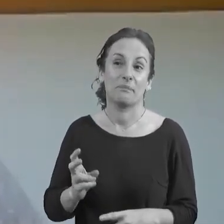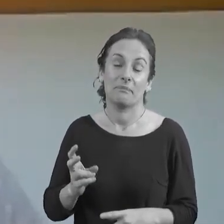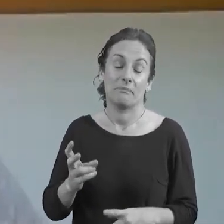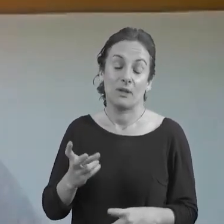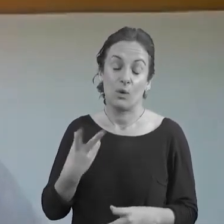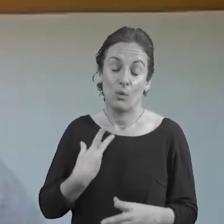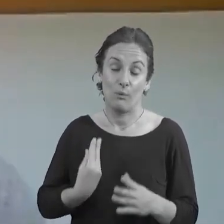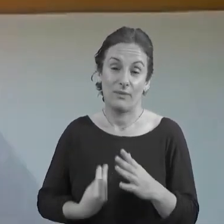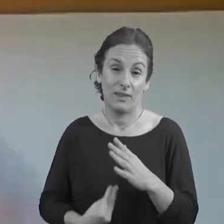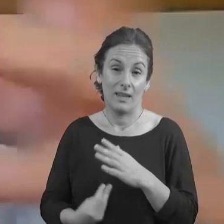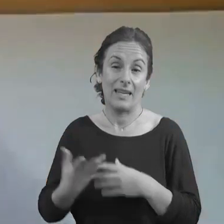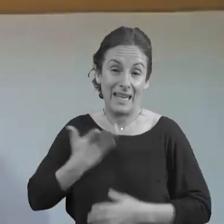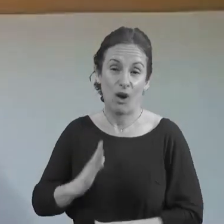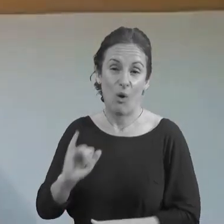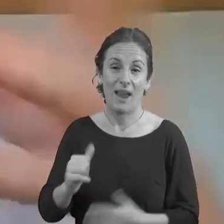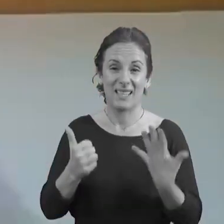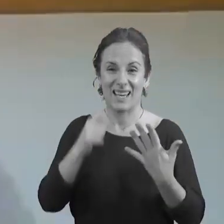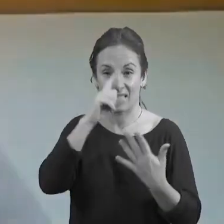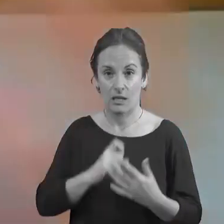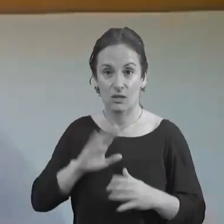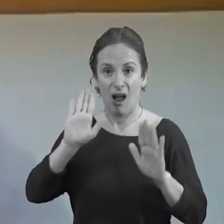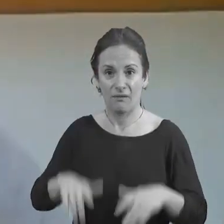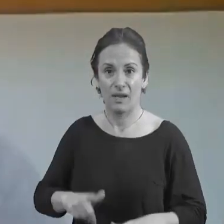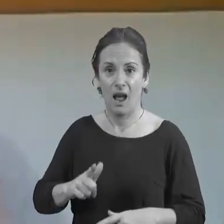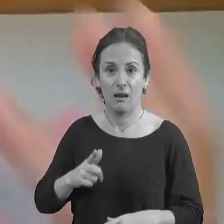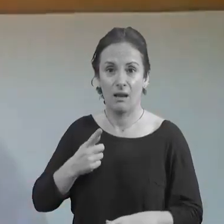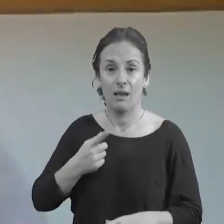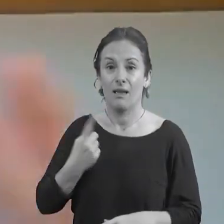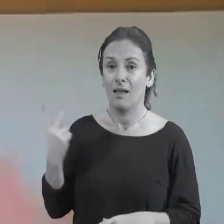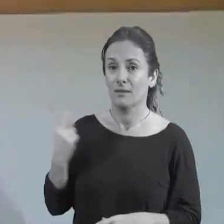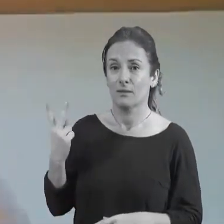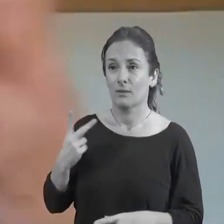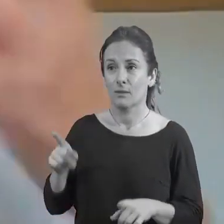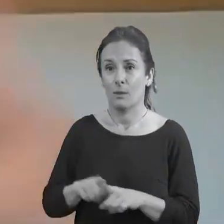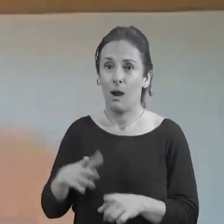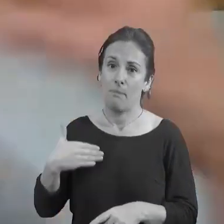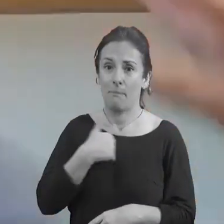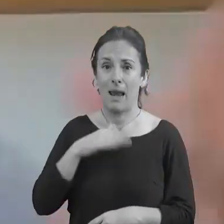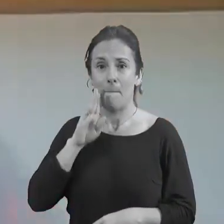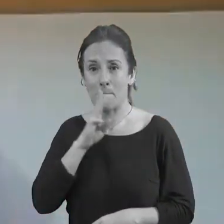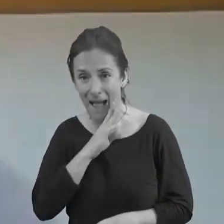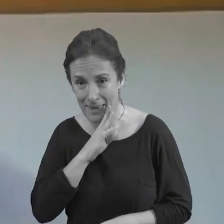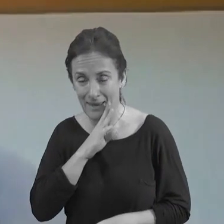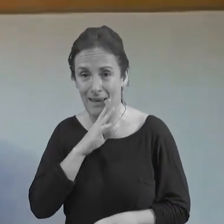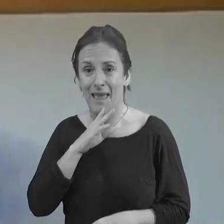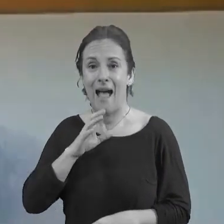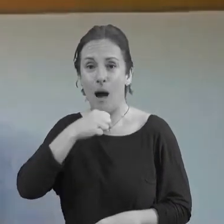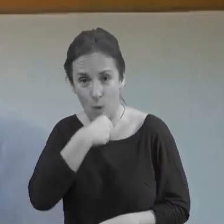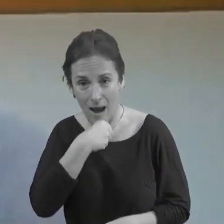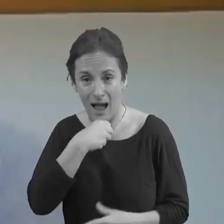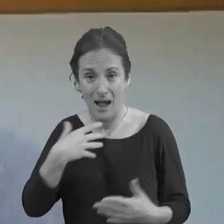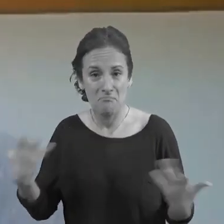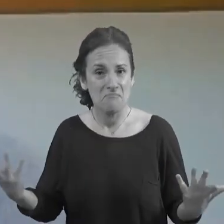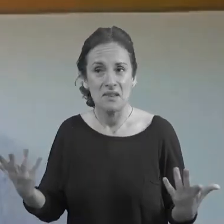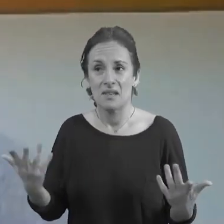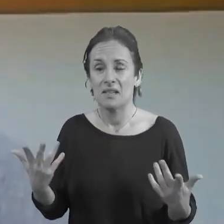bueno, al final, y nuestro entorno lo ha incorporado perfecto y todo es como que viene y uno no